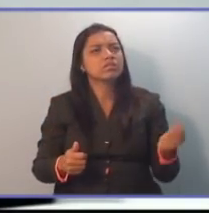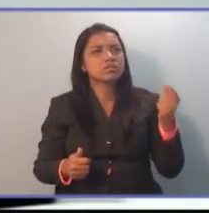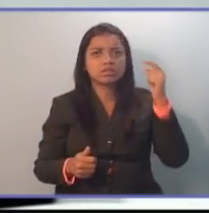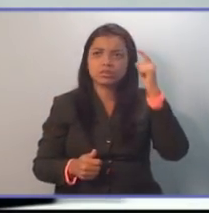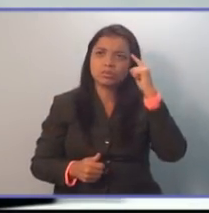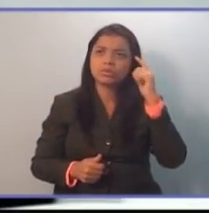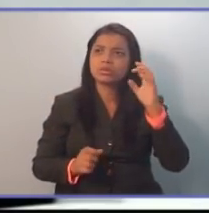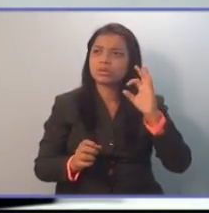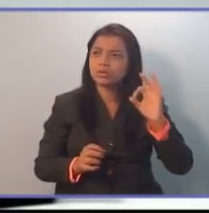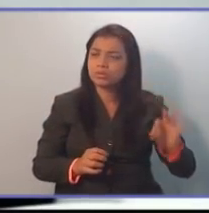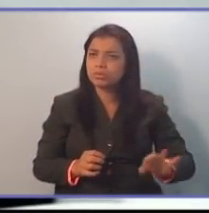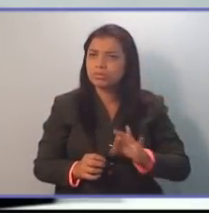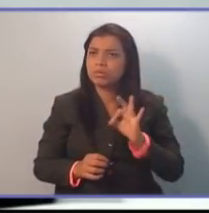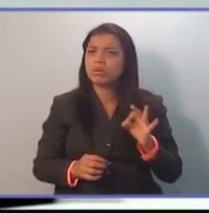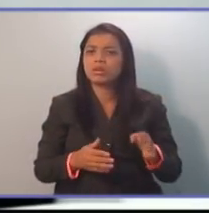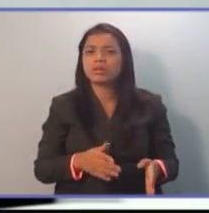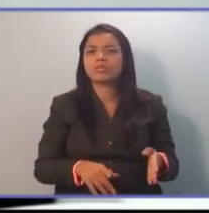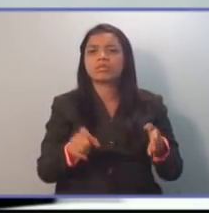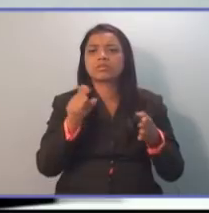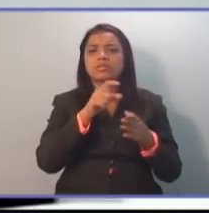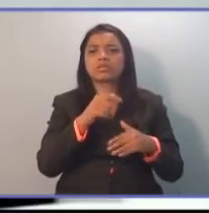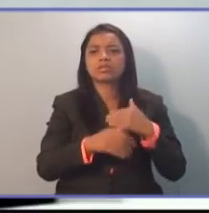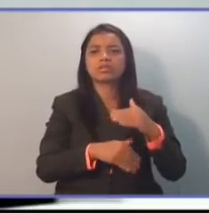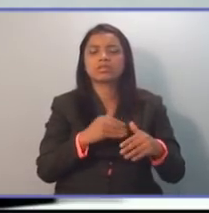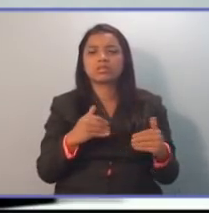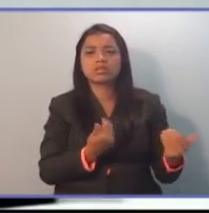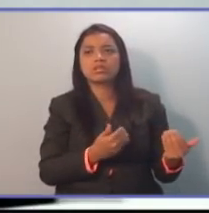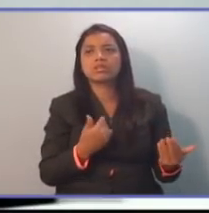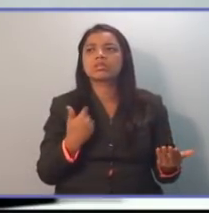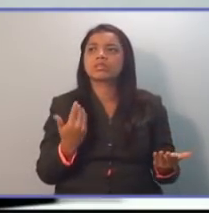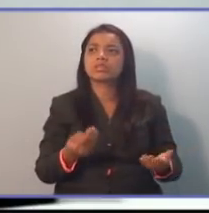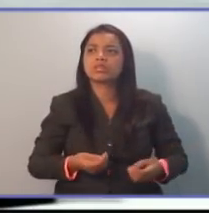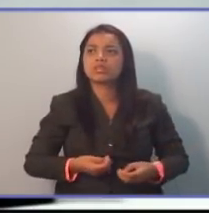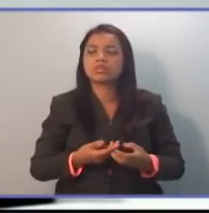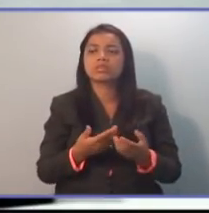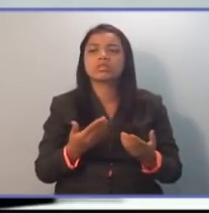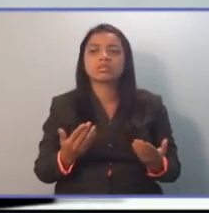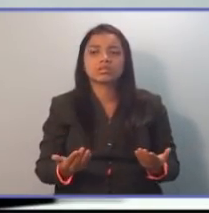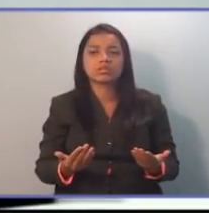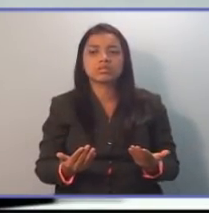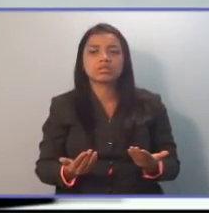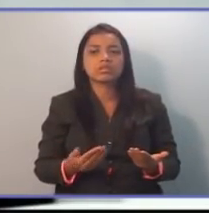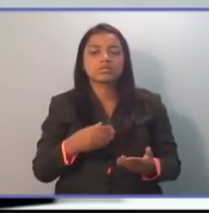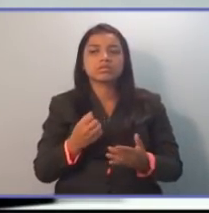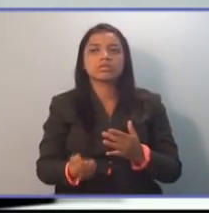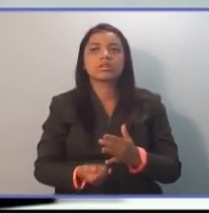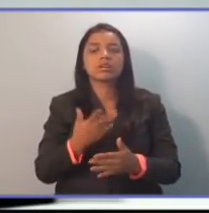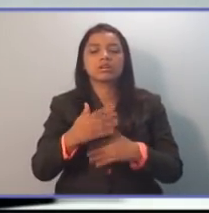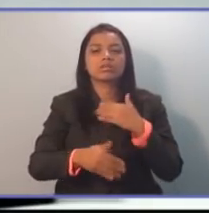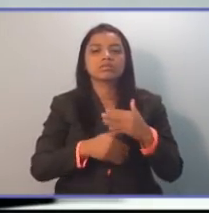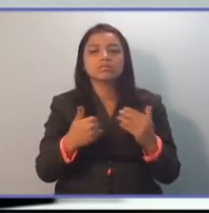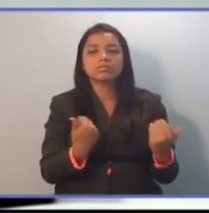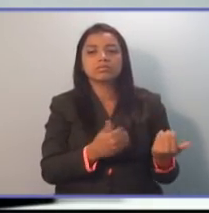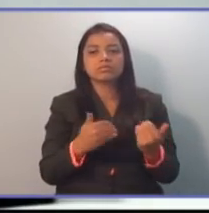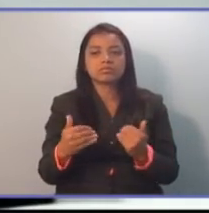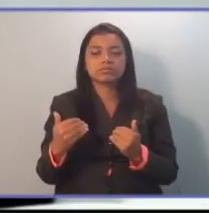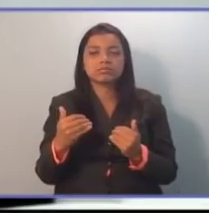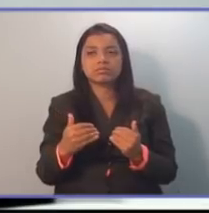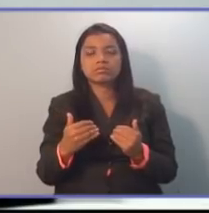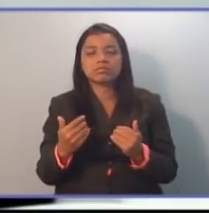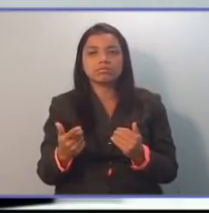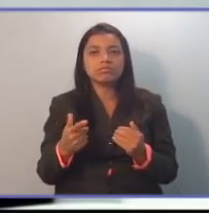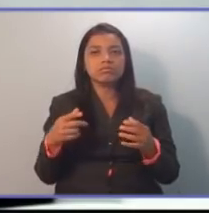verdadero fortalecimiento institucional, cuando se ha dotado de nuevas herramientas,